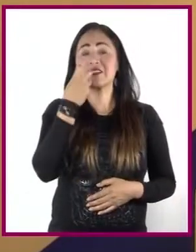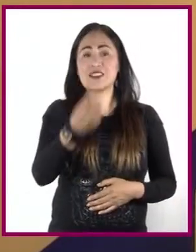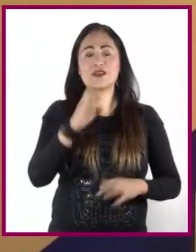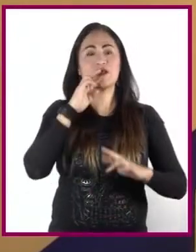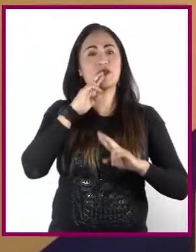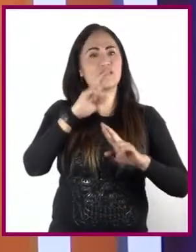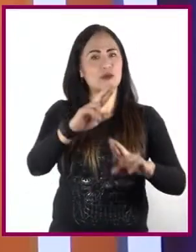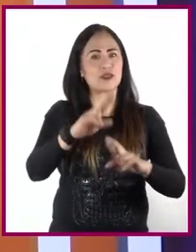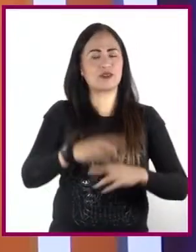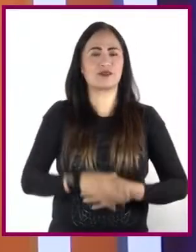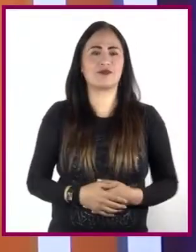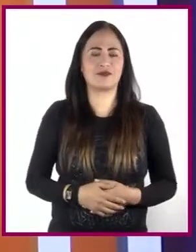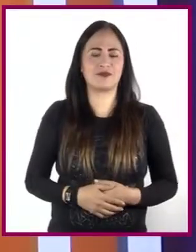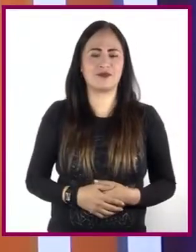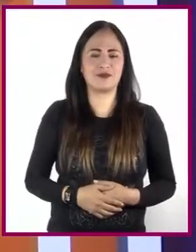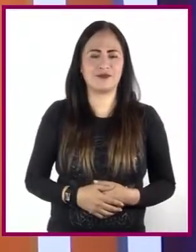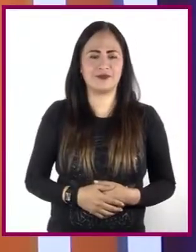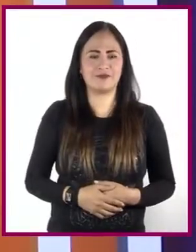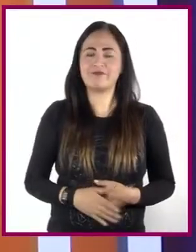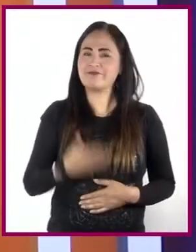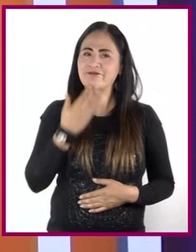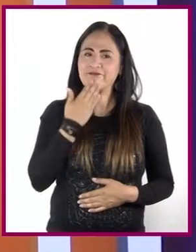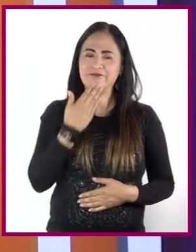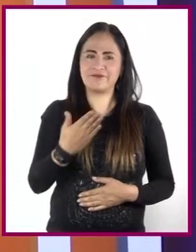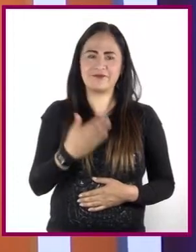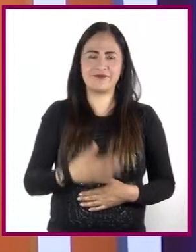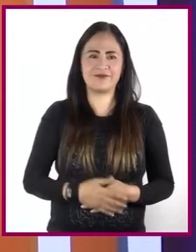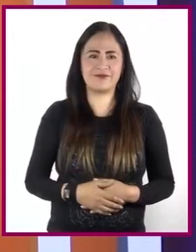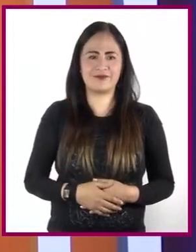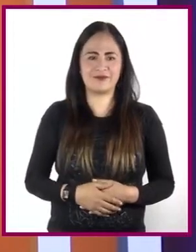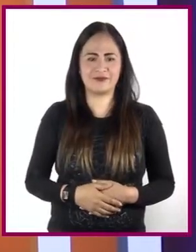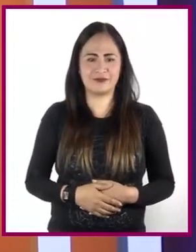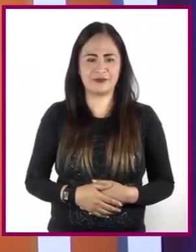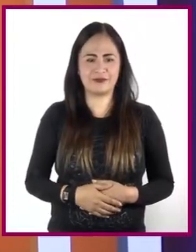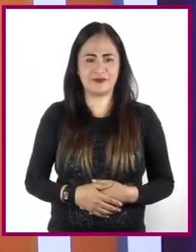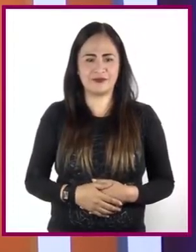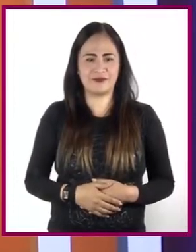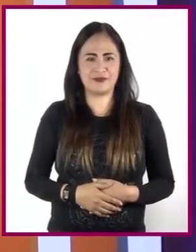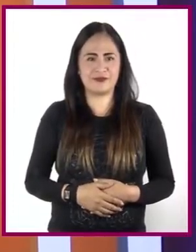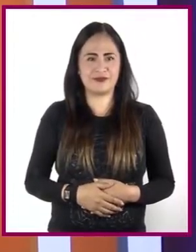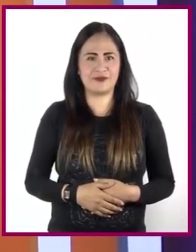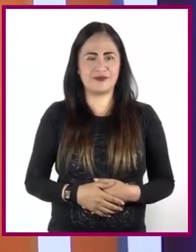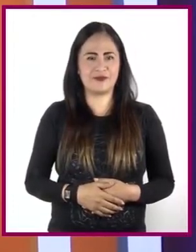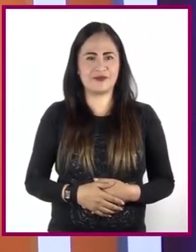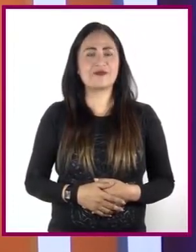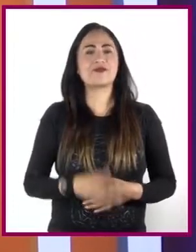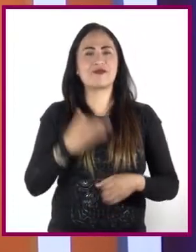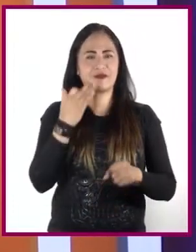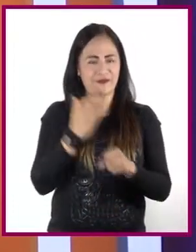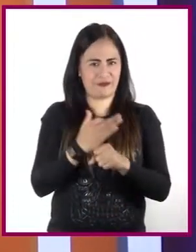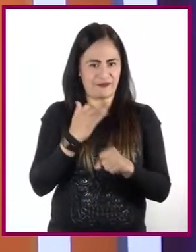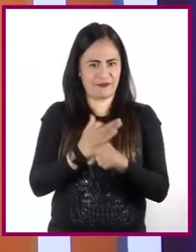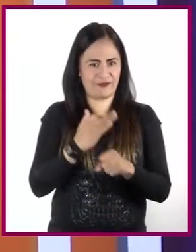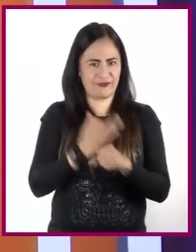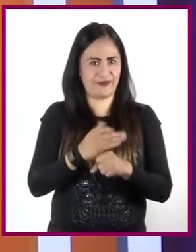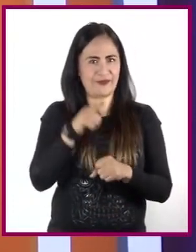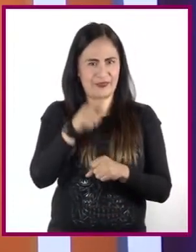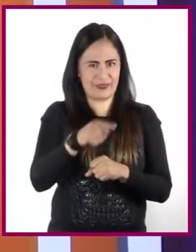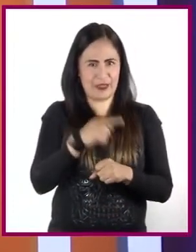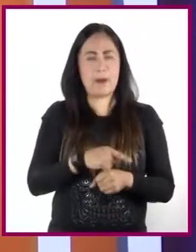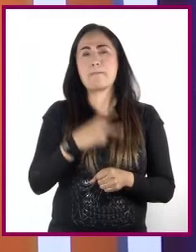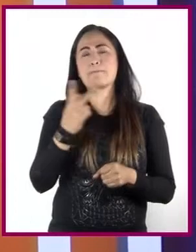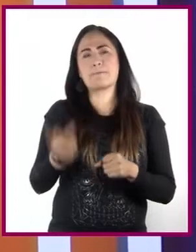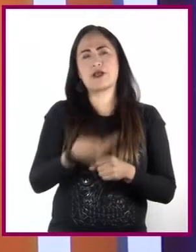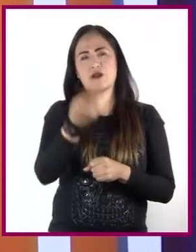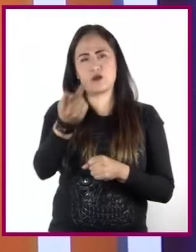la primera pregunta. Muy bien, maestra. Y para no perder continuidad, veamos qué nos dice la segunda pregunta